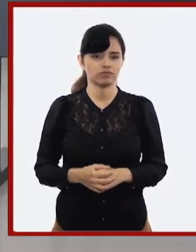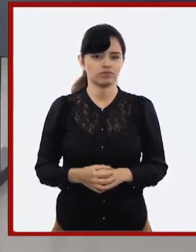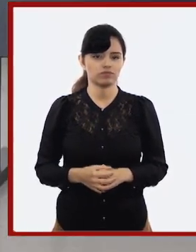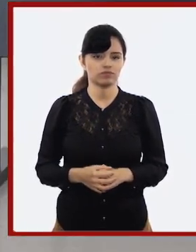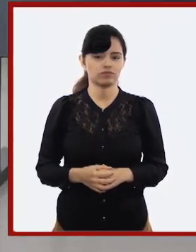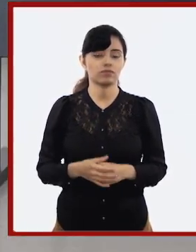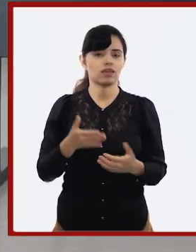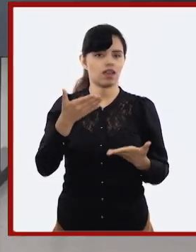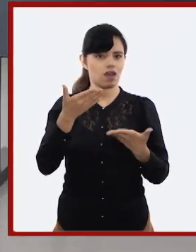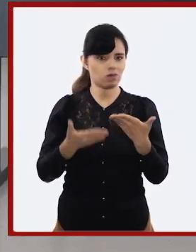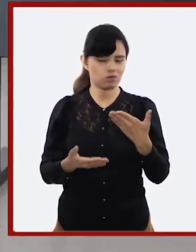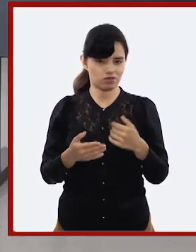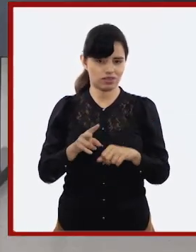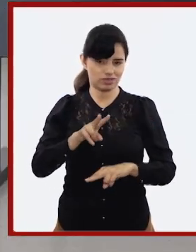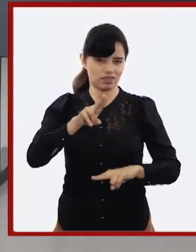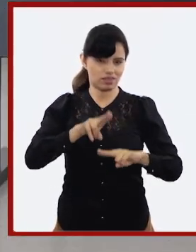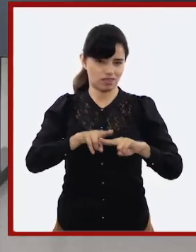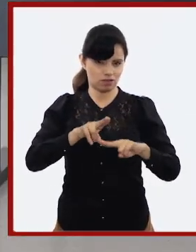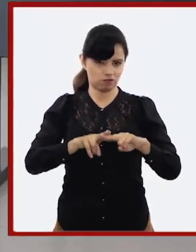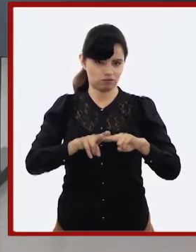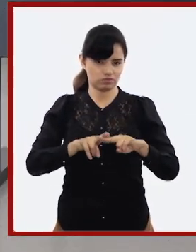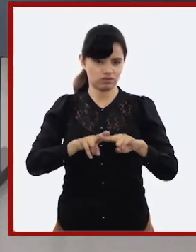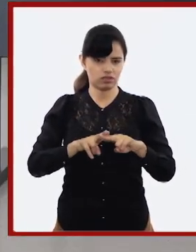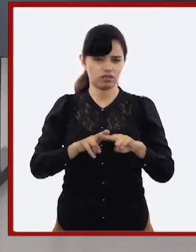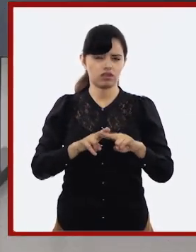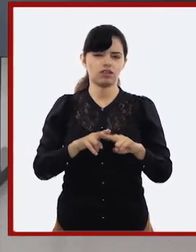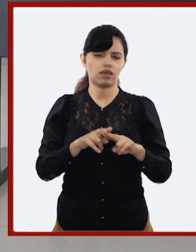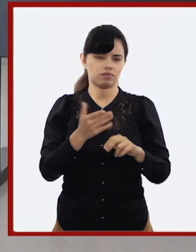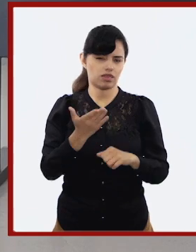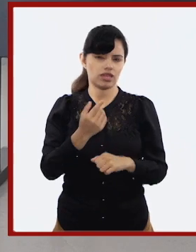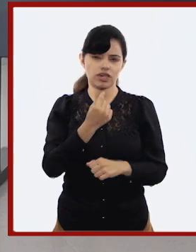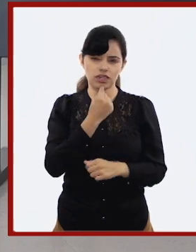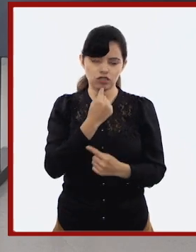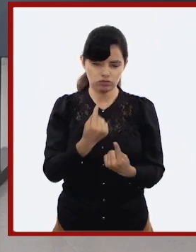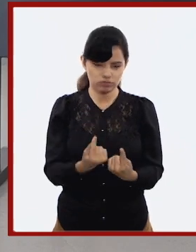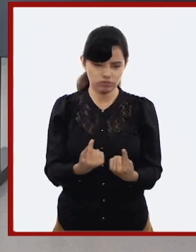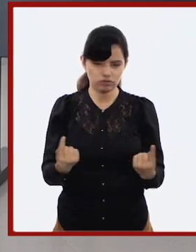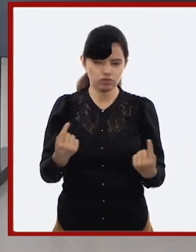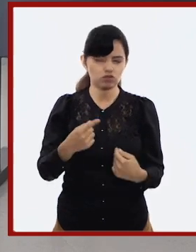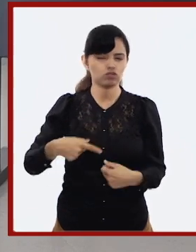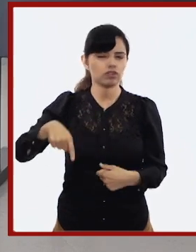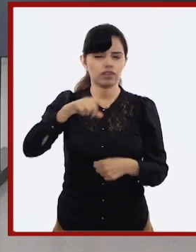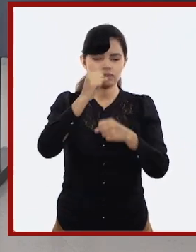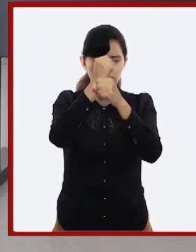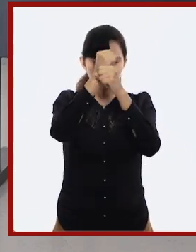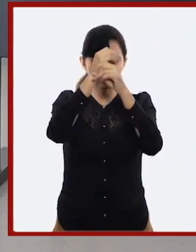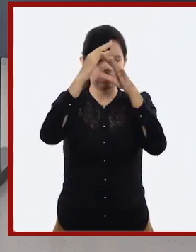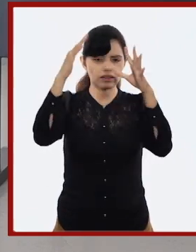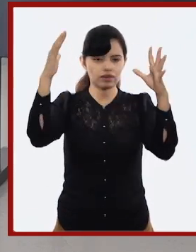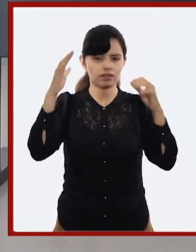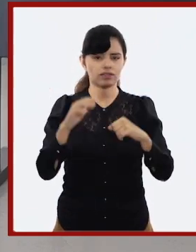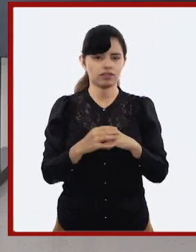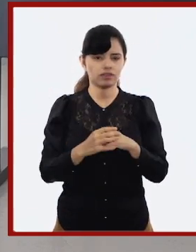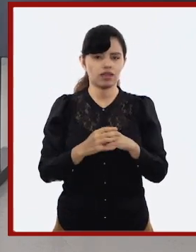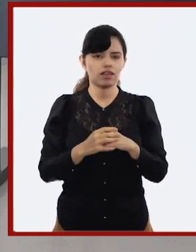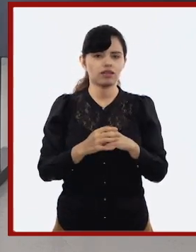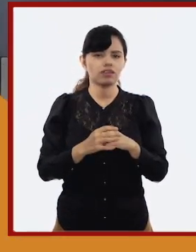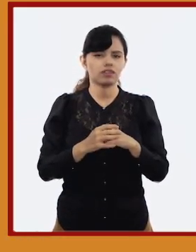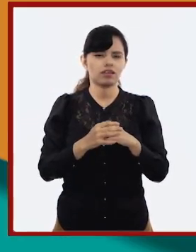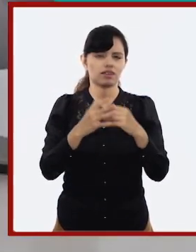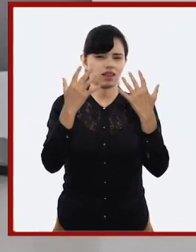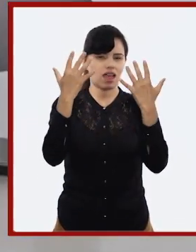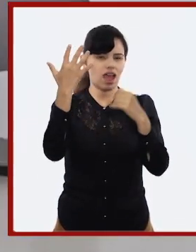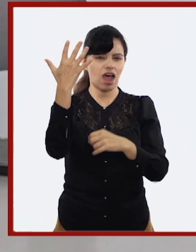Ahora vamos a hacerlo sentados y vamos a pedirles a los niños que se imaginen que son cómo caen las hojas en otoño.